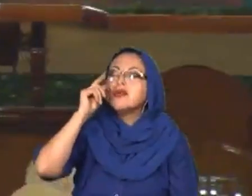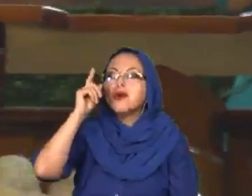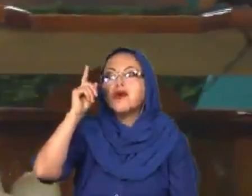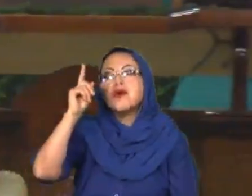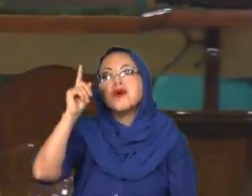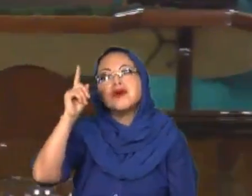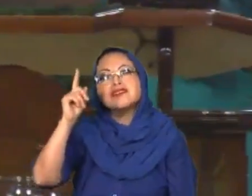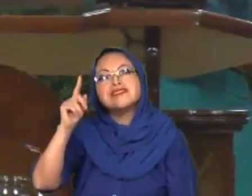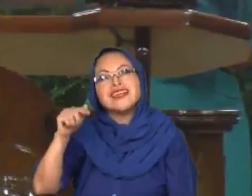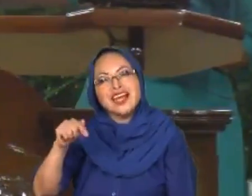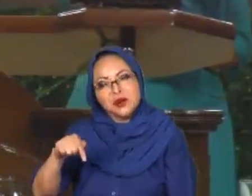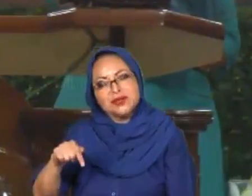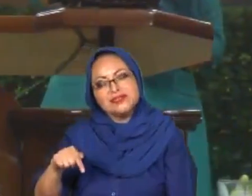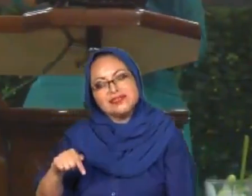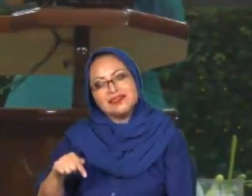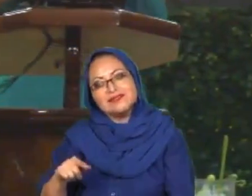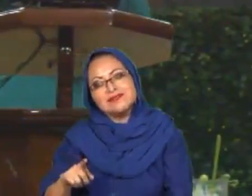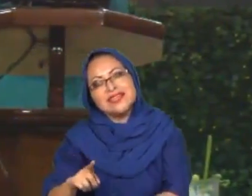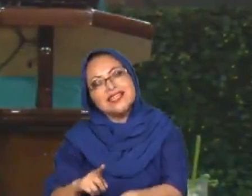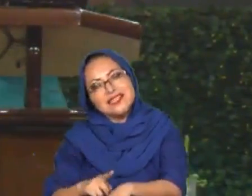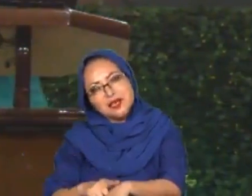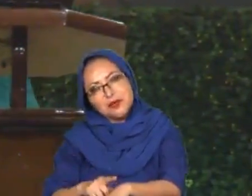adoramos.